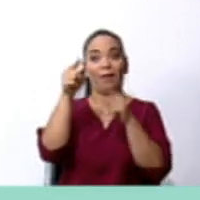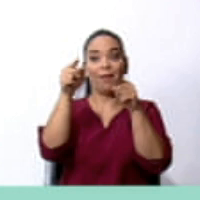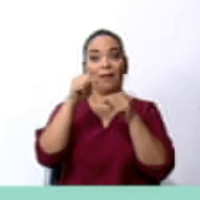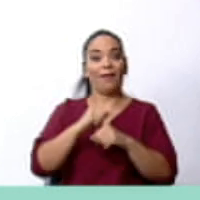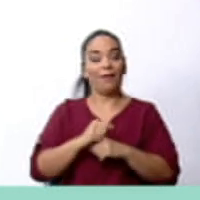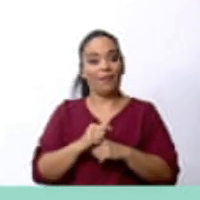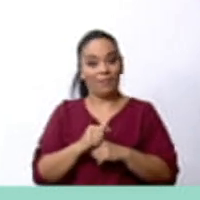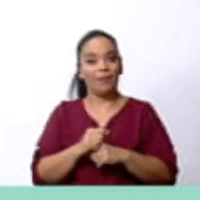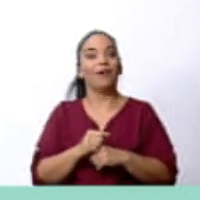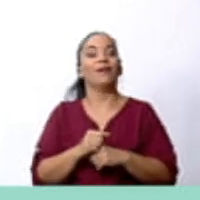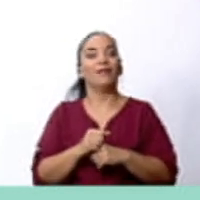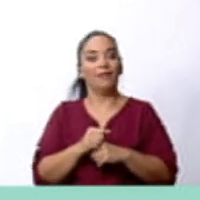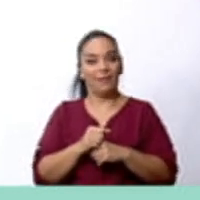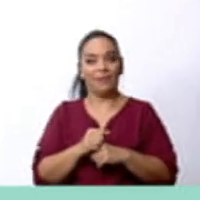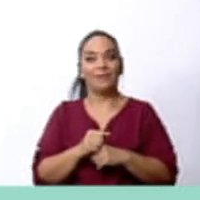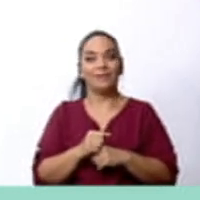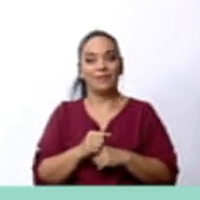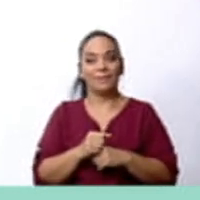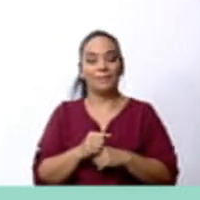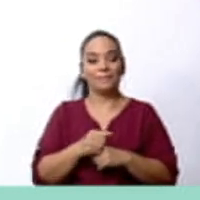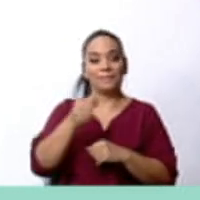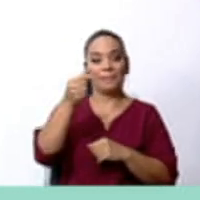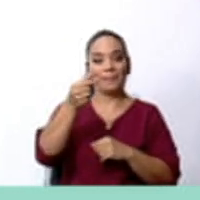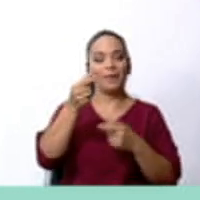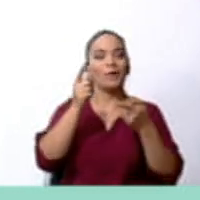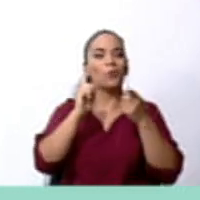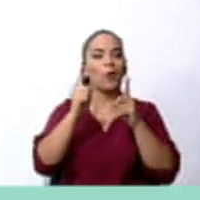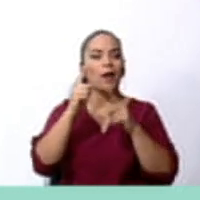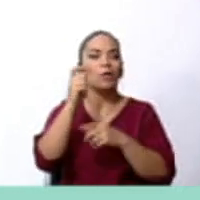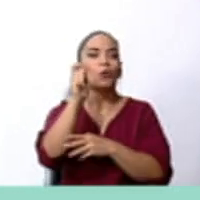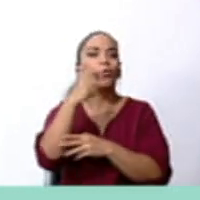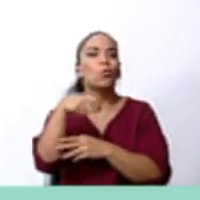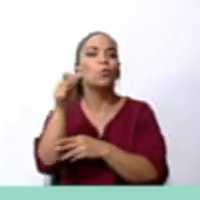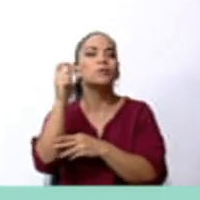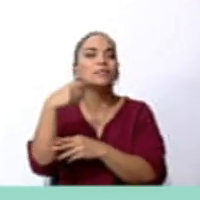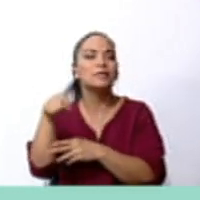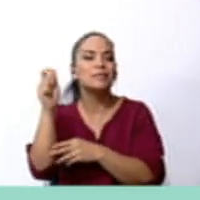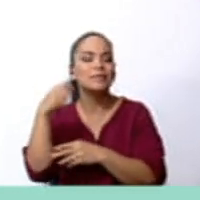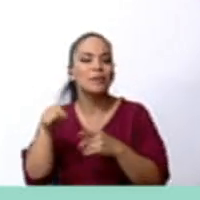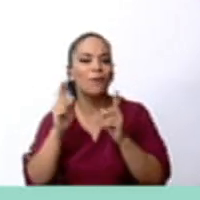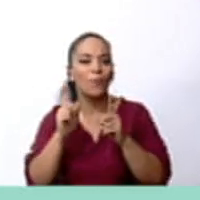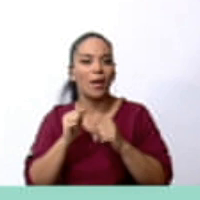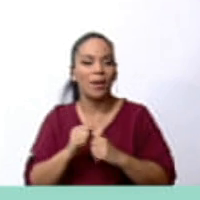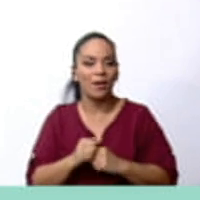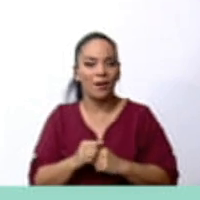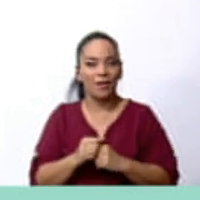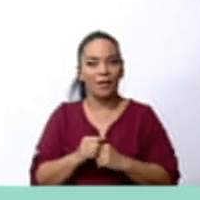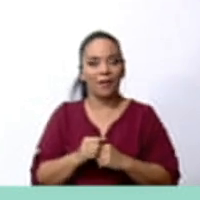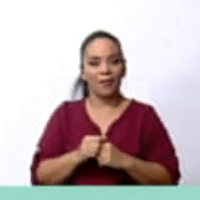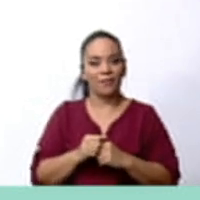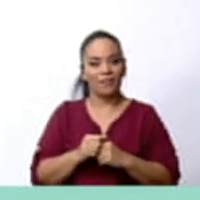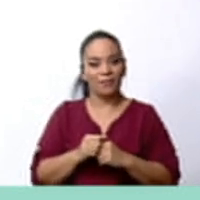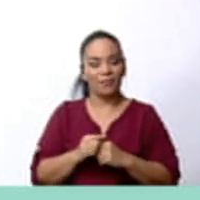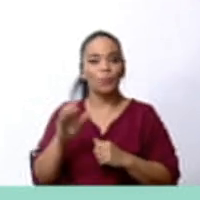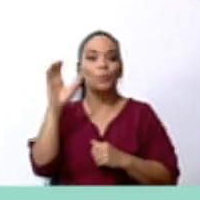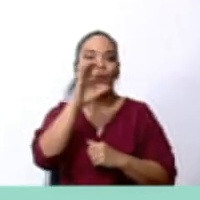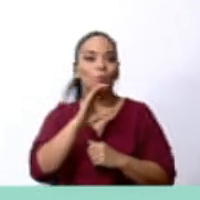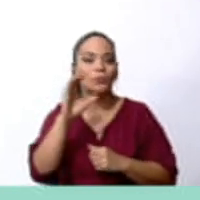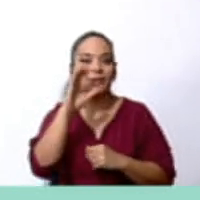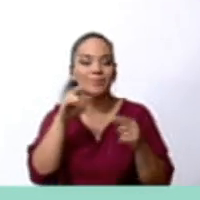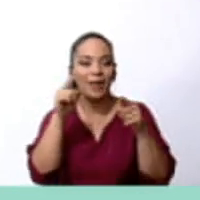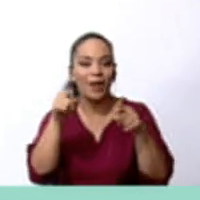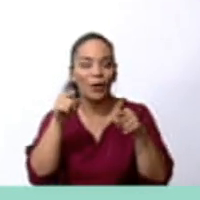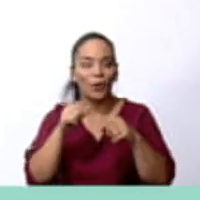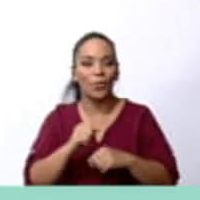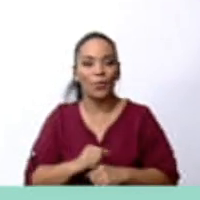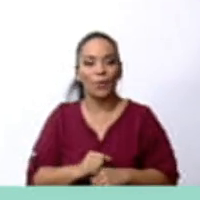Este es el disfraz de la letra G. Vamos a encontrarlo en la letra